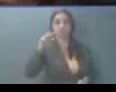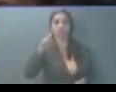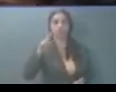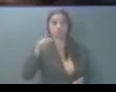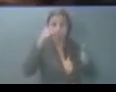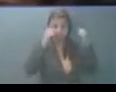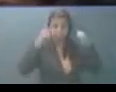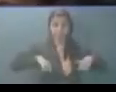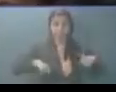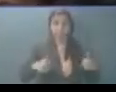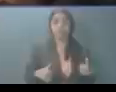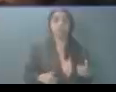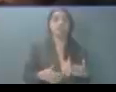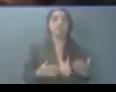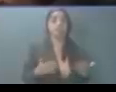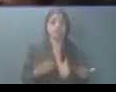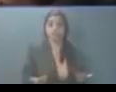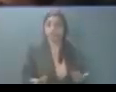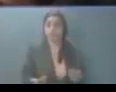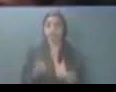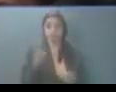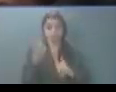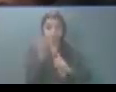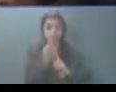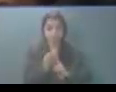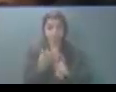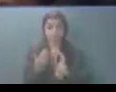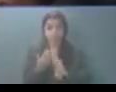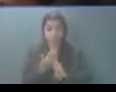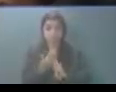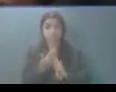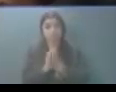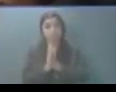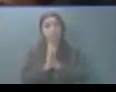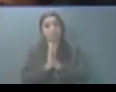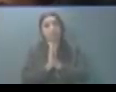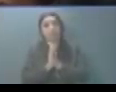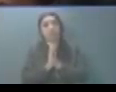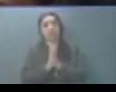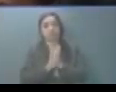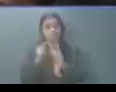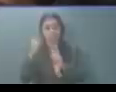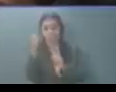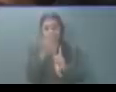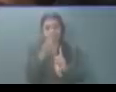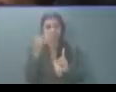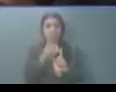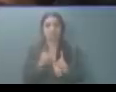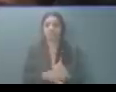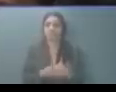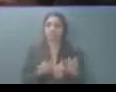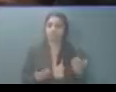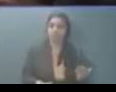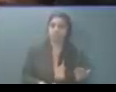ya acordado que cuando hagamos preguntas, ¿ya? Por favor, hagamos la pregunta como tal, porque si nos